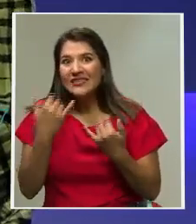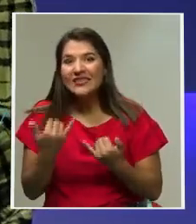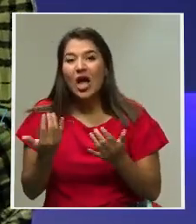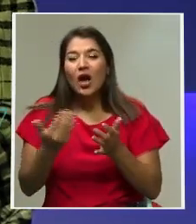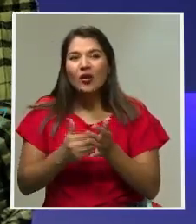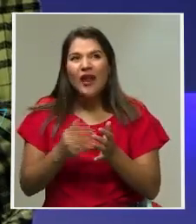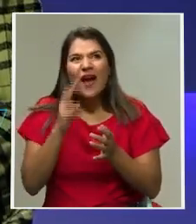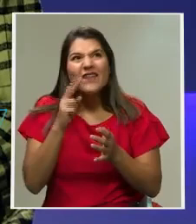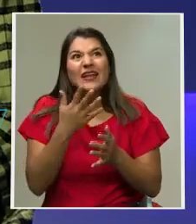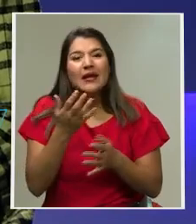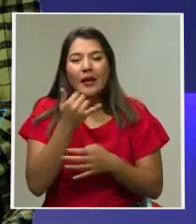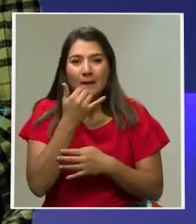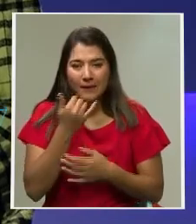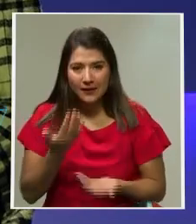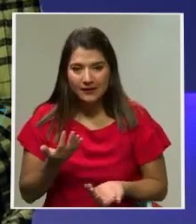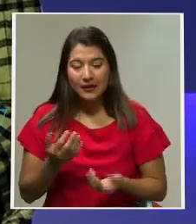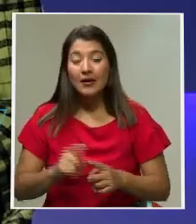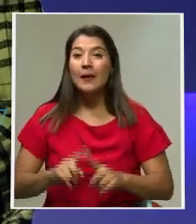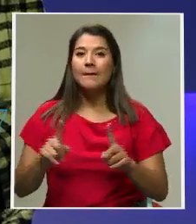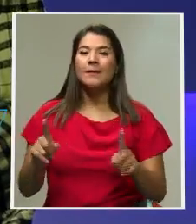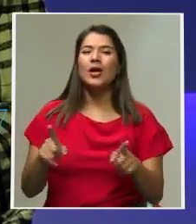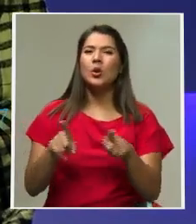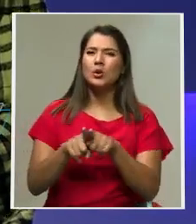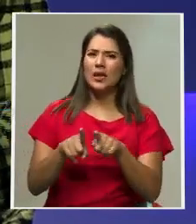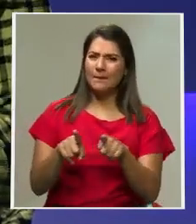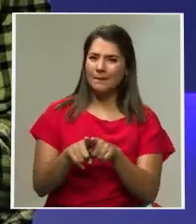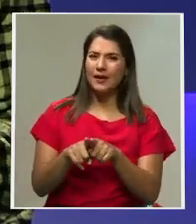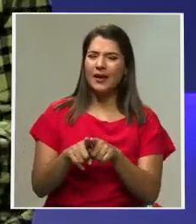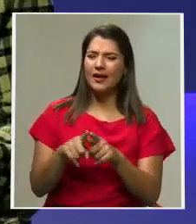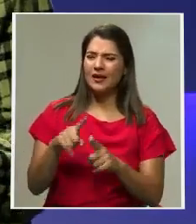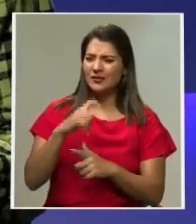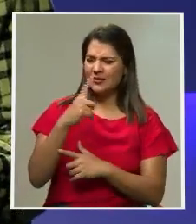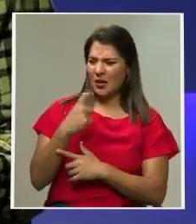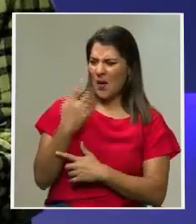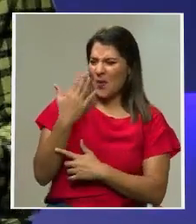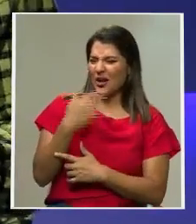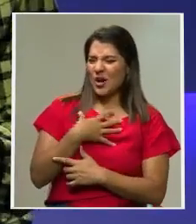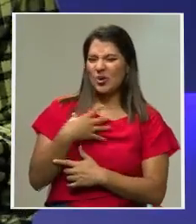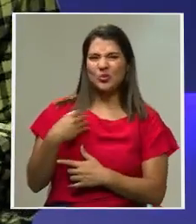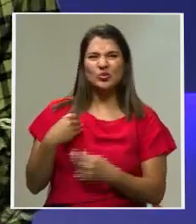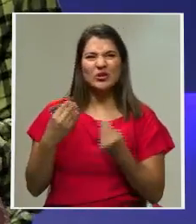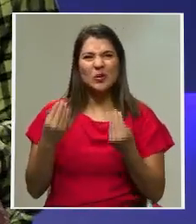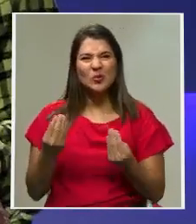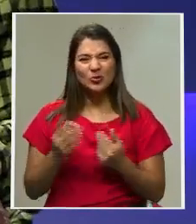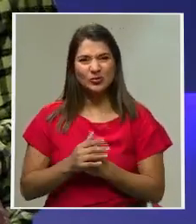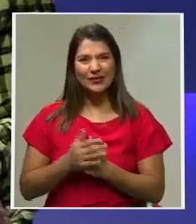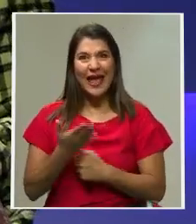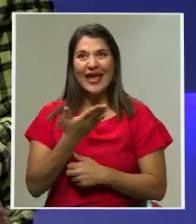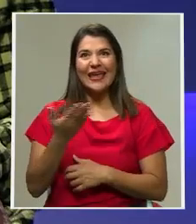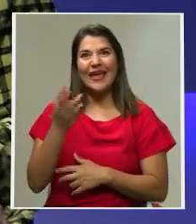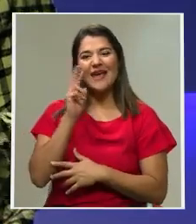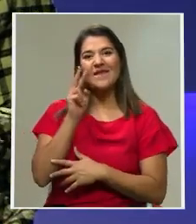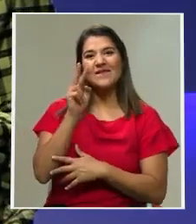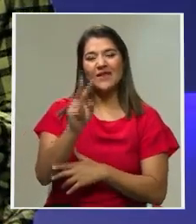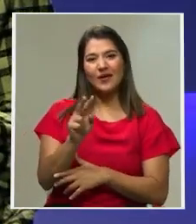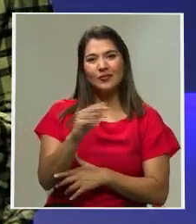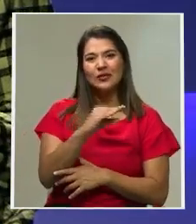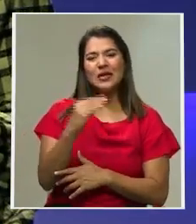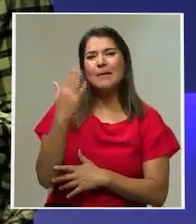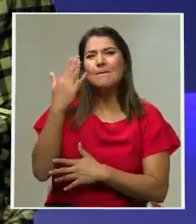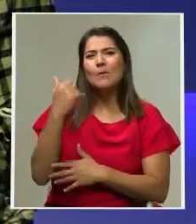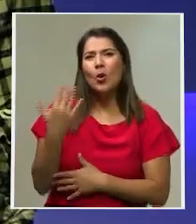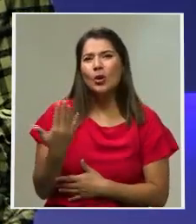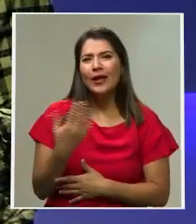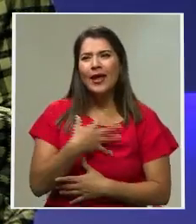en el sentido de preguntarnos ¿por qué es que nos gusta tanto eso que vemos? ¿Qué es lo que estamos viendo ahí y por qué